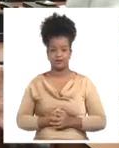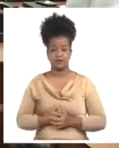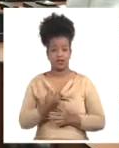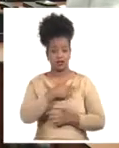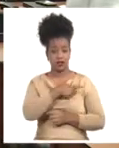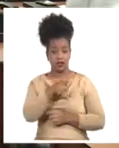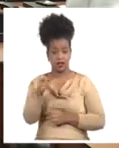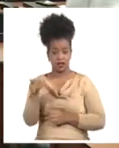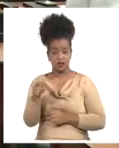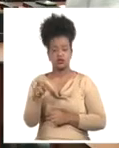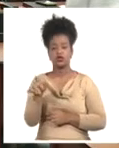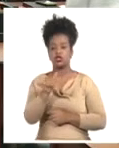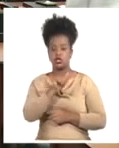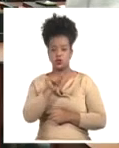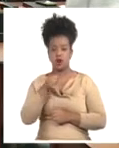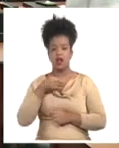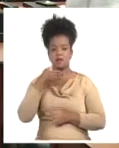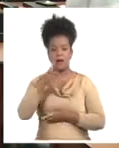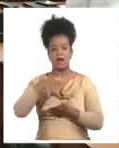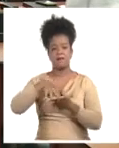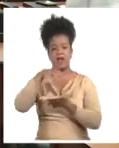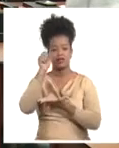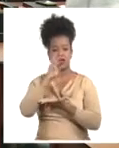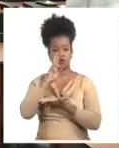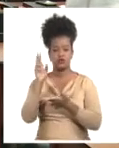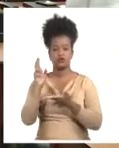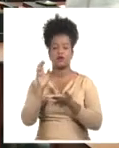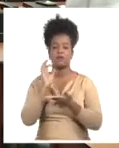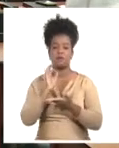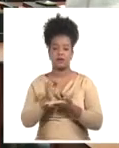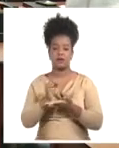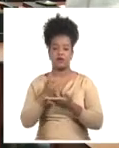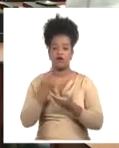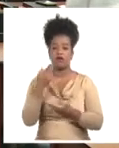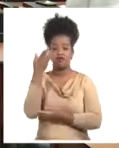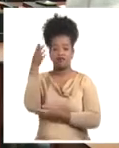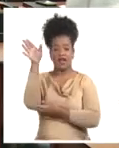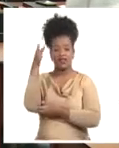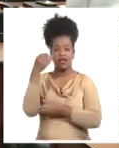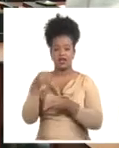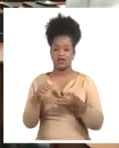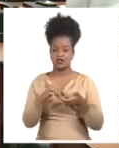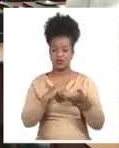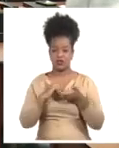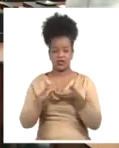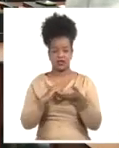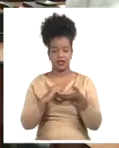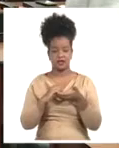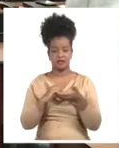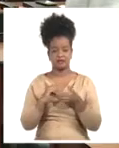también estarán en la plaza para enarbolar las banderas de la solidaridad. Y